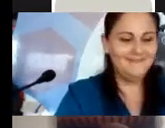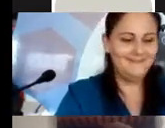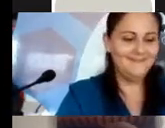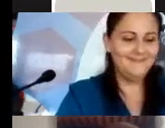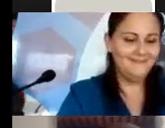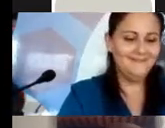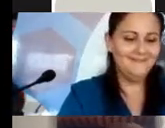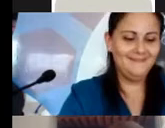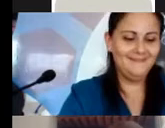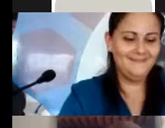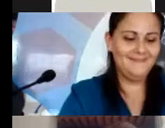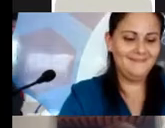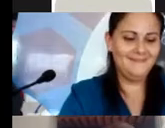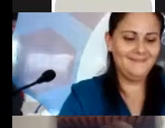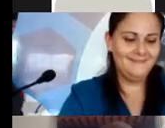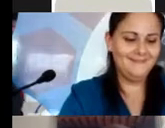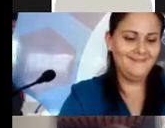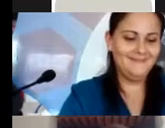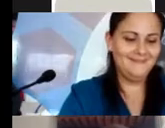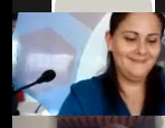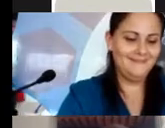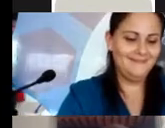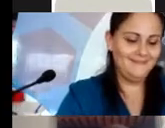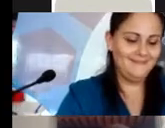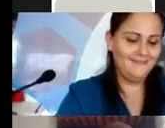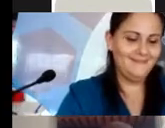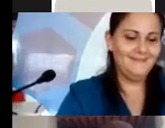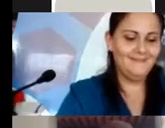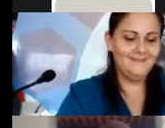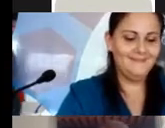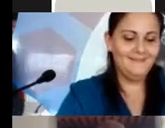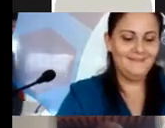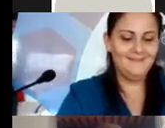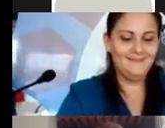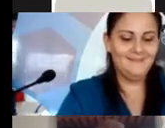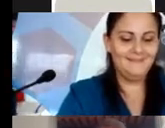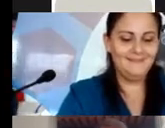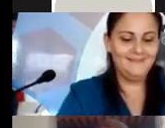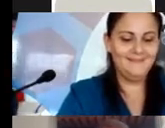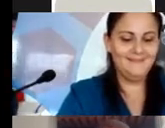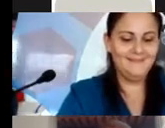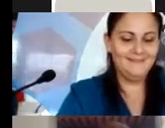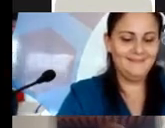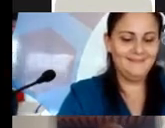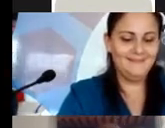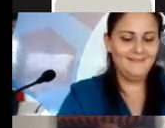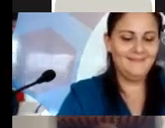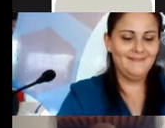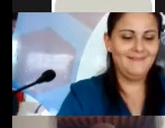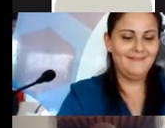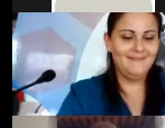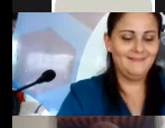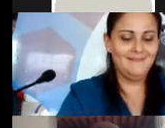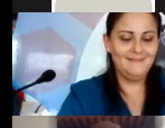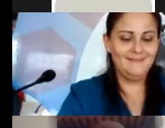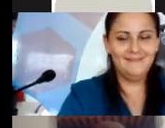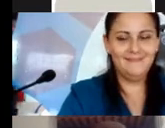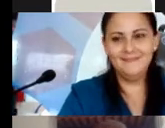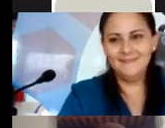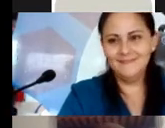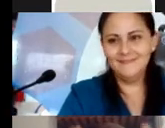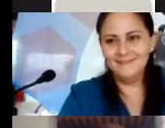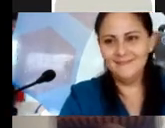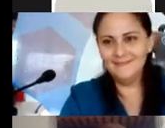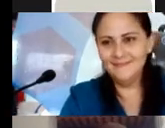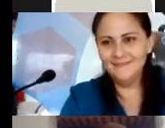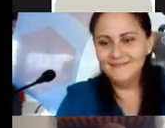eso desistí de mi cultura europea, lo tengo que decir, y ahora me duele porque vuelvo a trabajar en Europa y la cultura quizás la creé